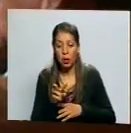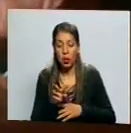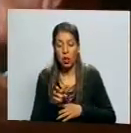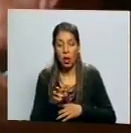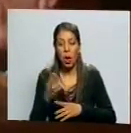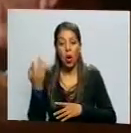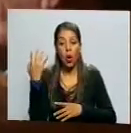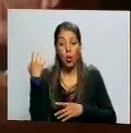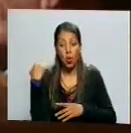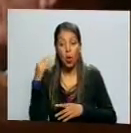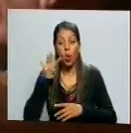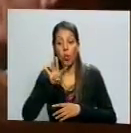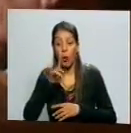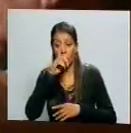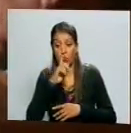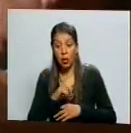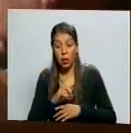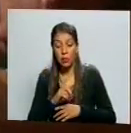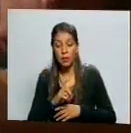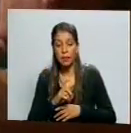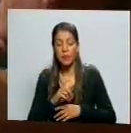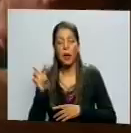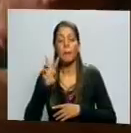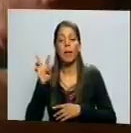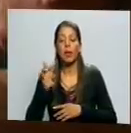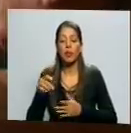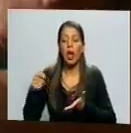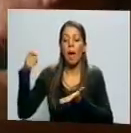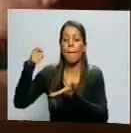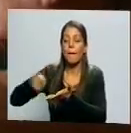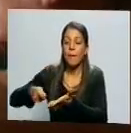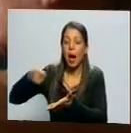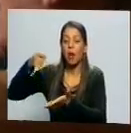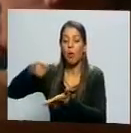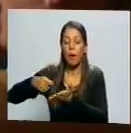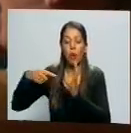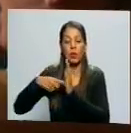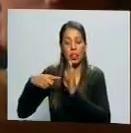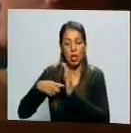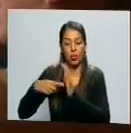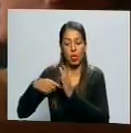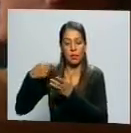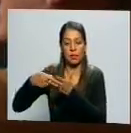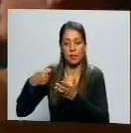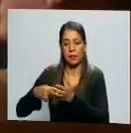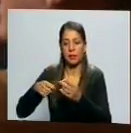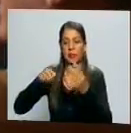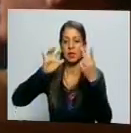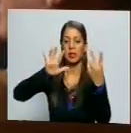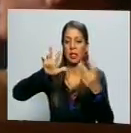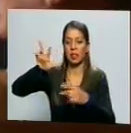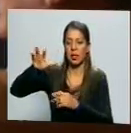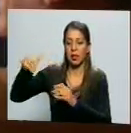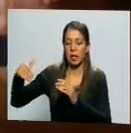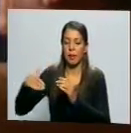últimos 4 años ha honrado todos y cada uno de sus pagos, un total de